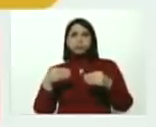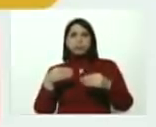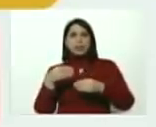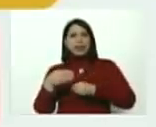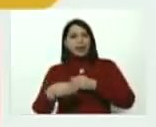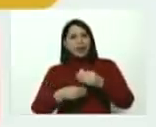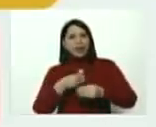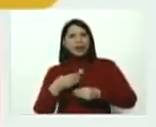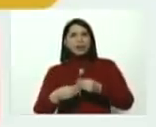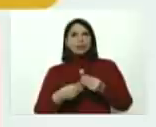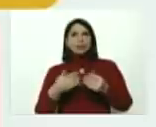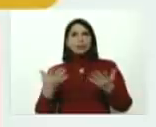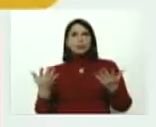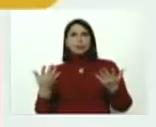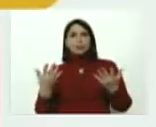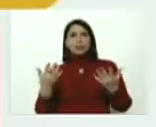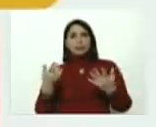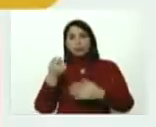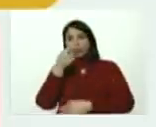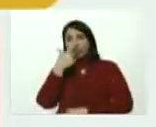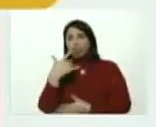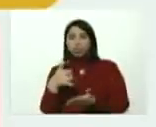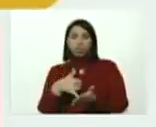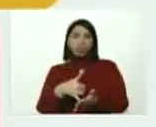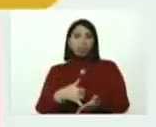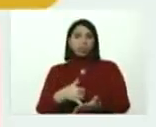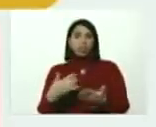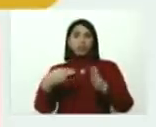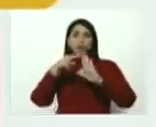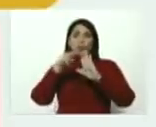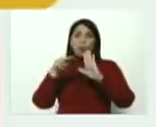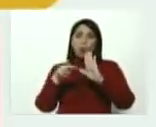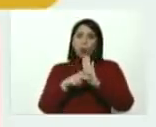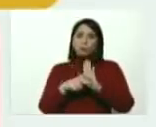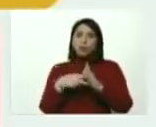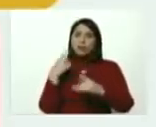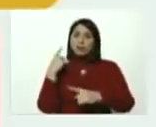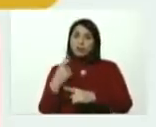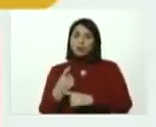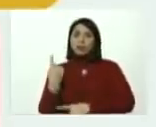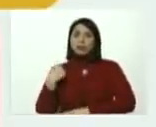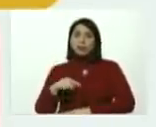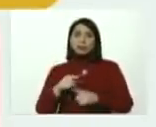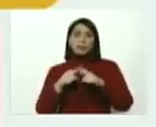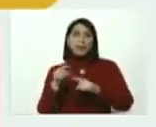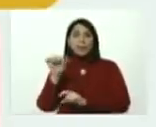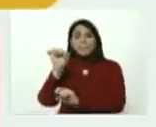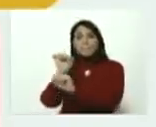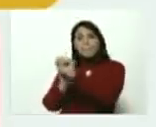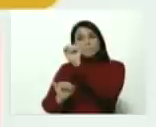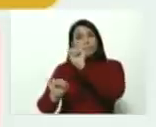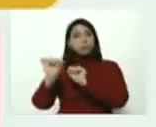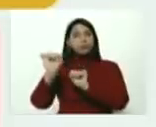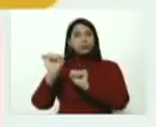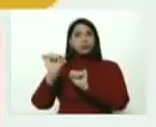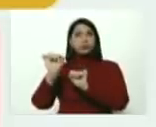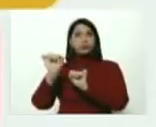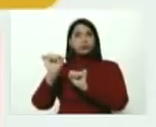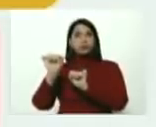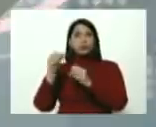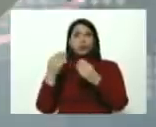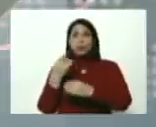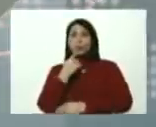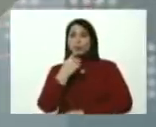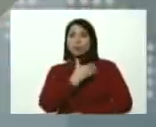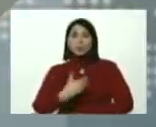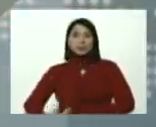un excesivo relajamiento en las normas que debe tenerse para prevenir, como dijo el presidente